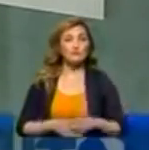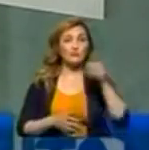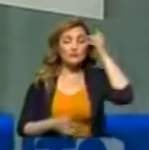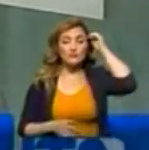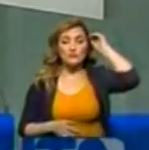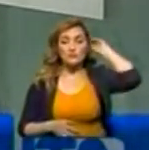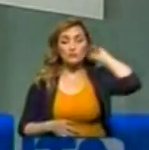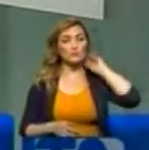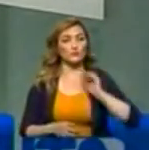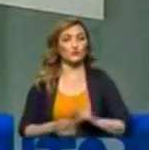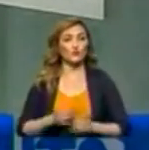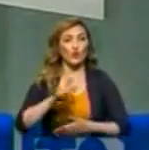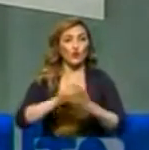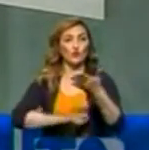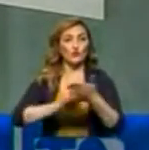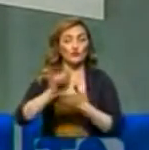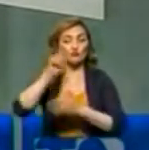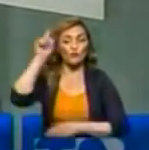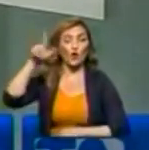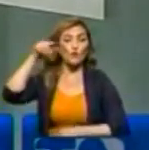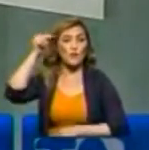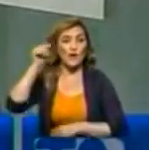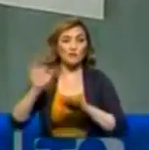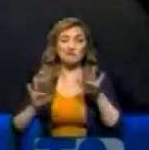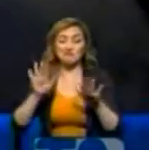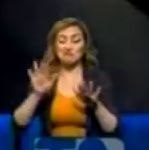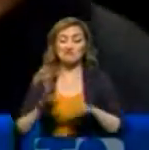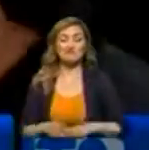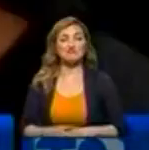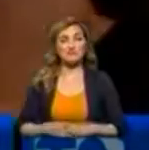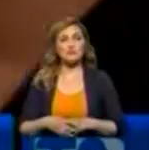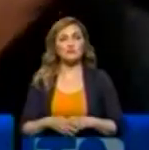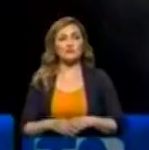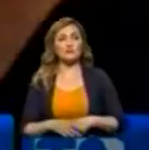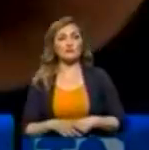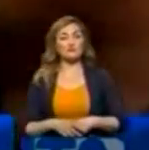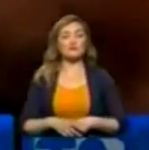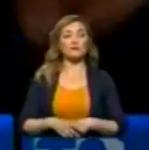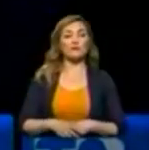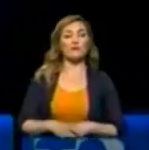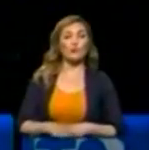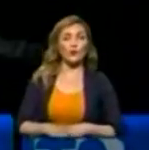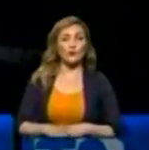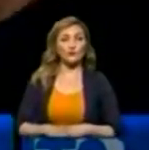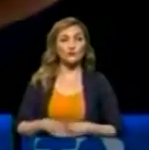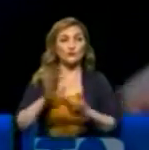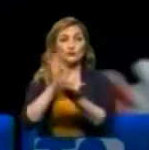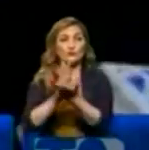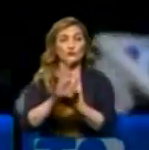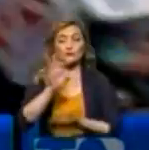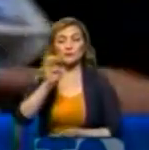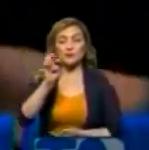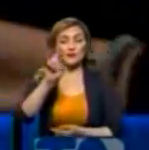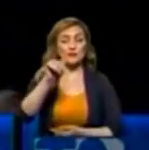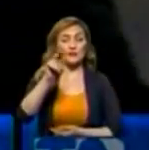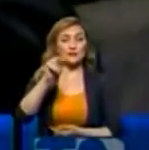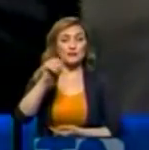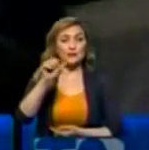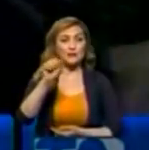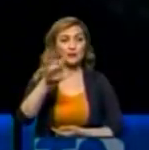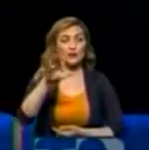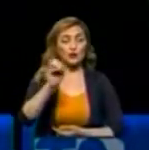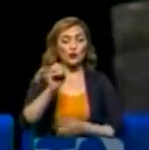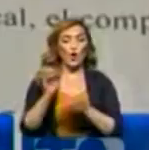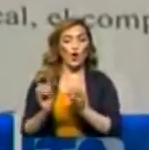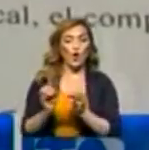coincidentemente contratistas del Estado. La polémica surgió por el testimonio de Ernesto Guerrero Ullauri, organizador de